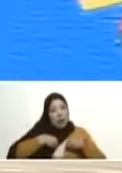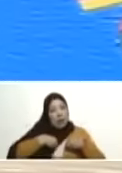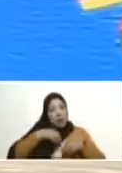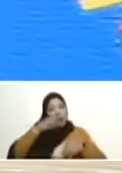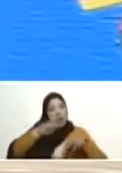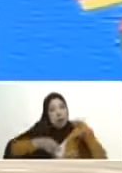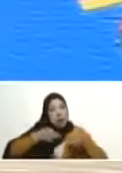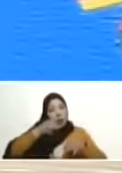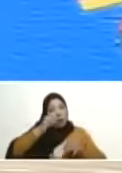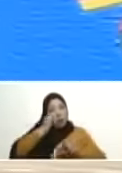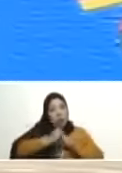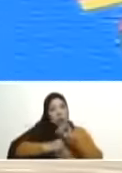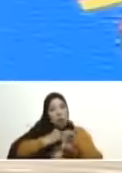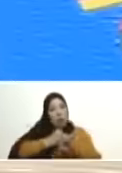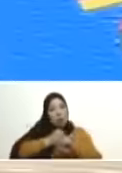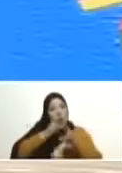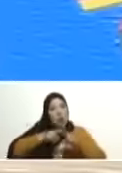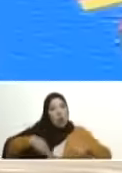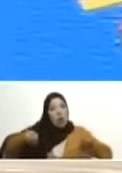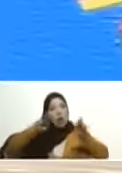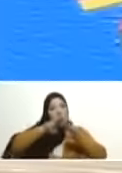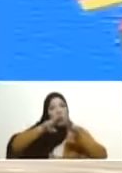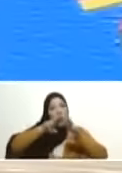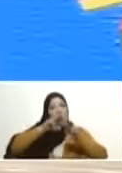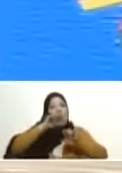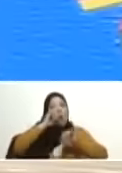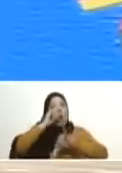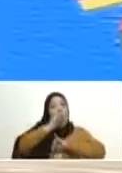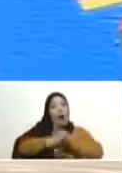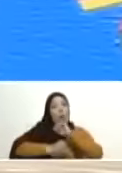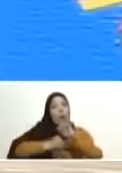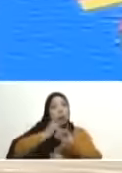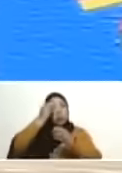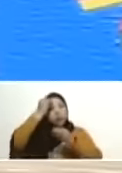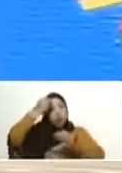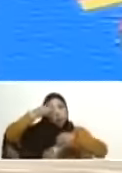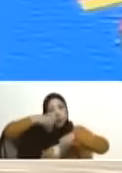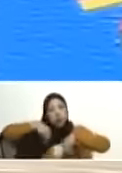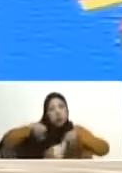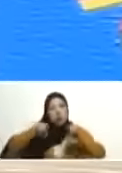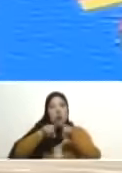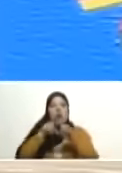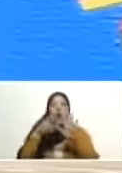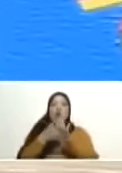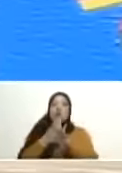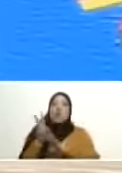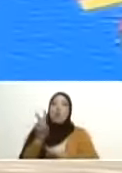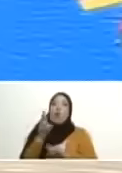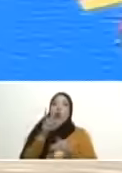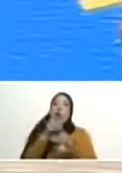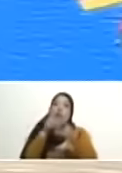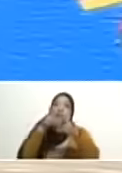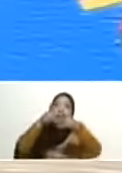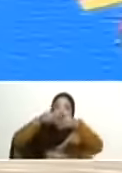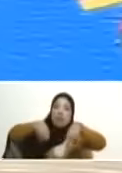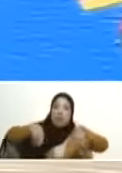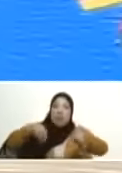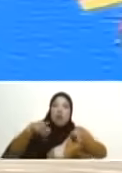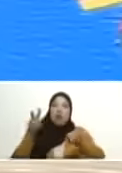Corte en cualquier controversia, en cualquier acuerdo, en cualquier laudo que tenga que ser dirimido ante la Corte.